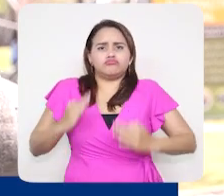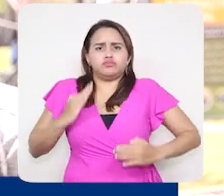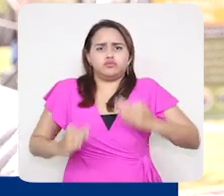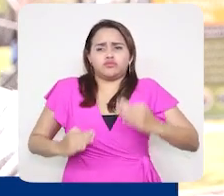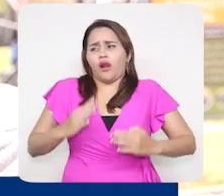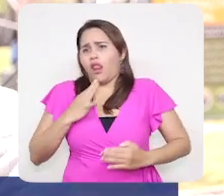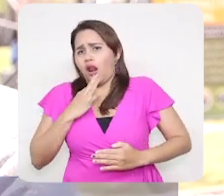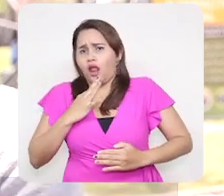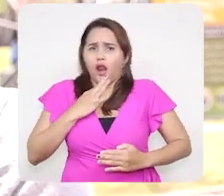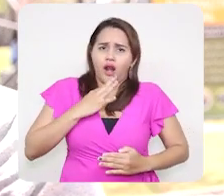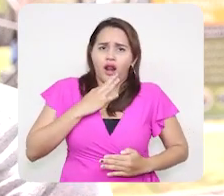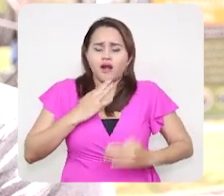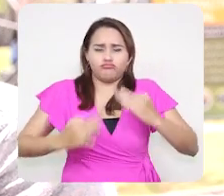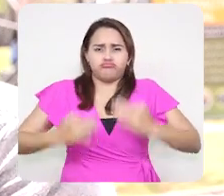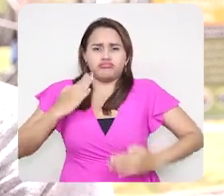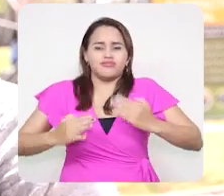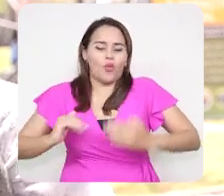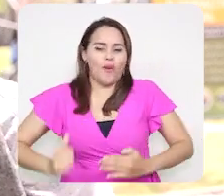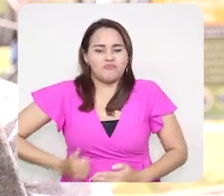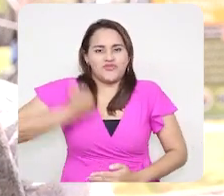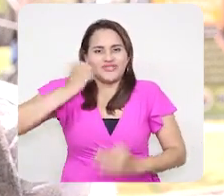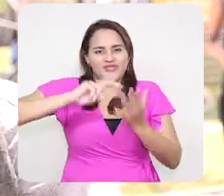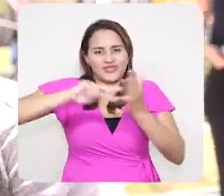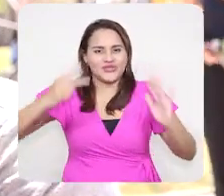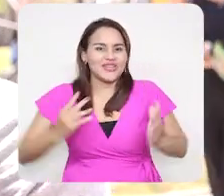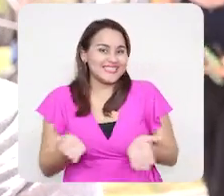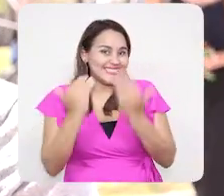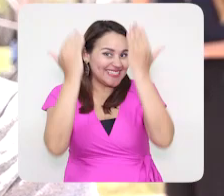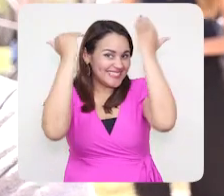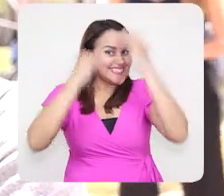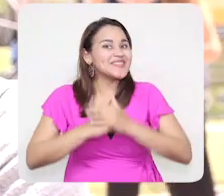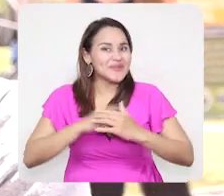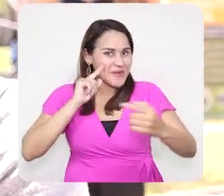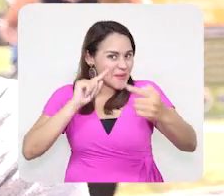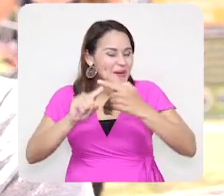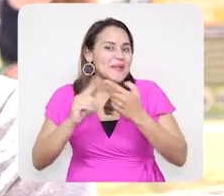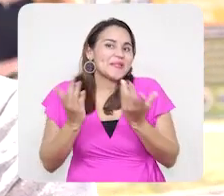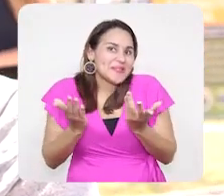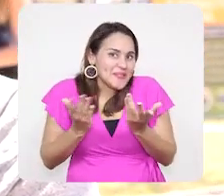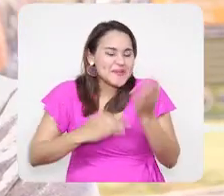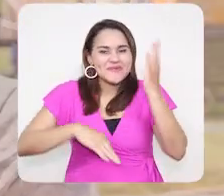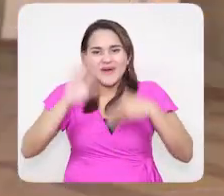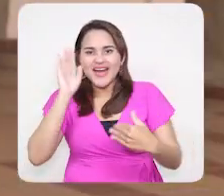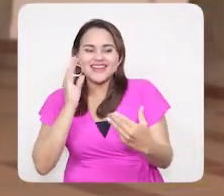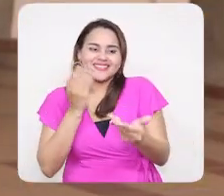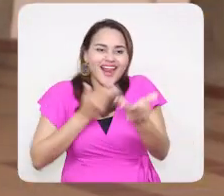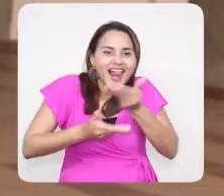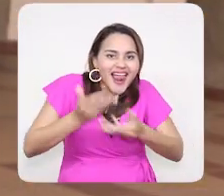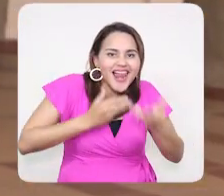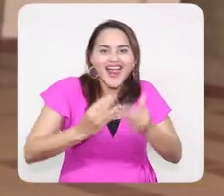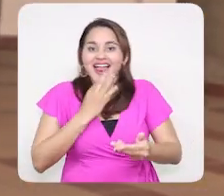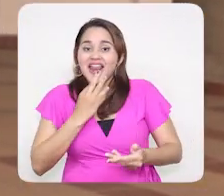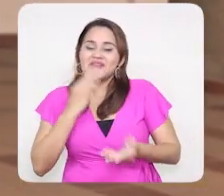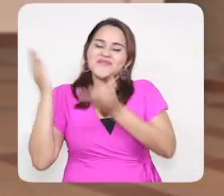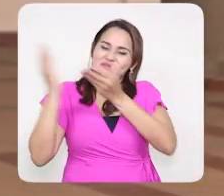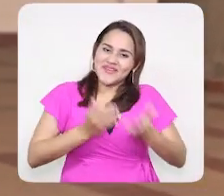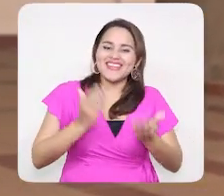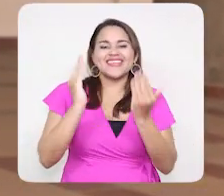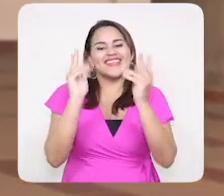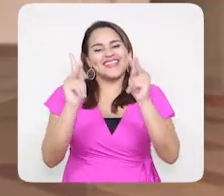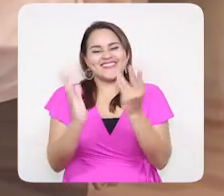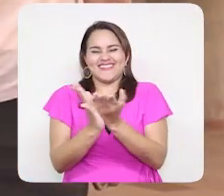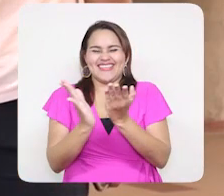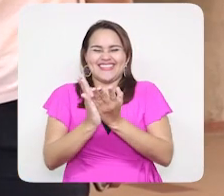hablando, la que está interactuando contigo, sino que es un robot. Están aprovechando las tecnologías de las que tienen dentro de la universidad